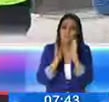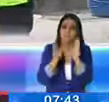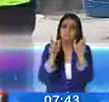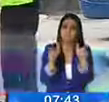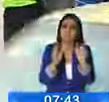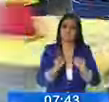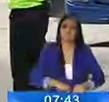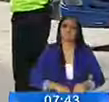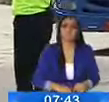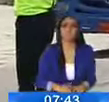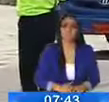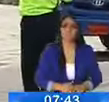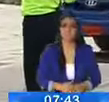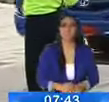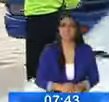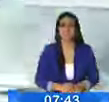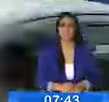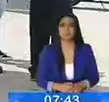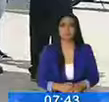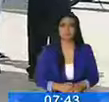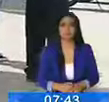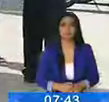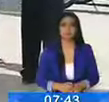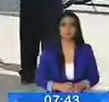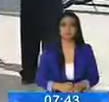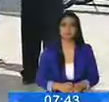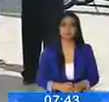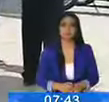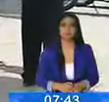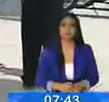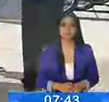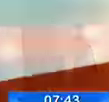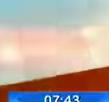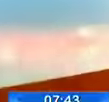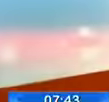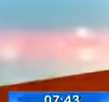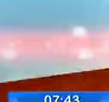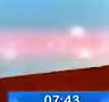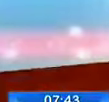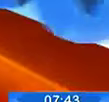un trabajo periodístico de daniel romero informó víctor muñoz